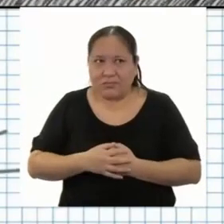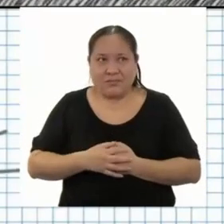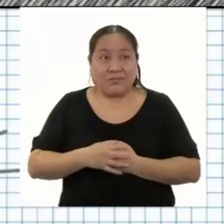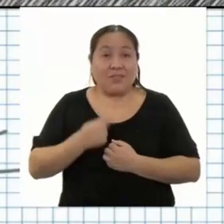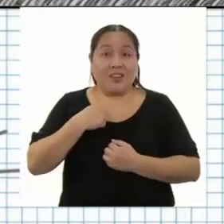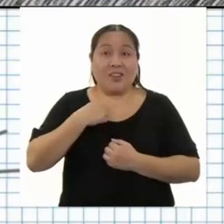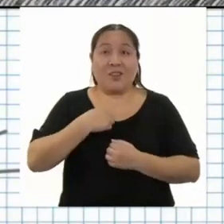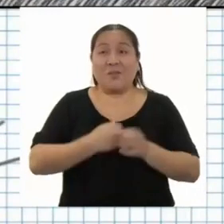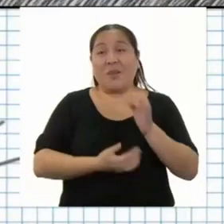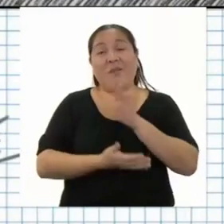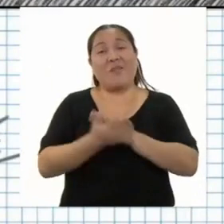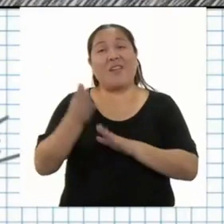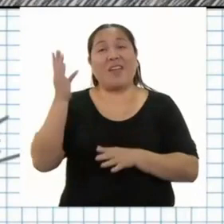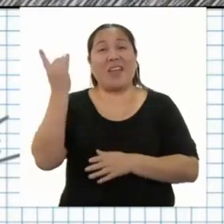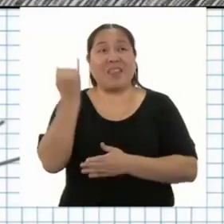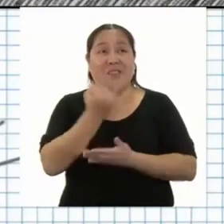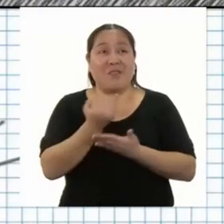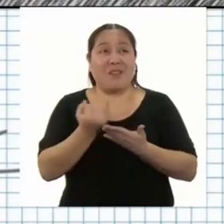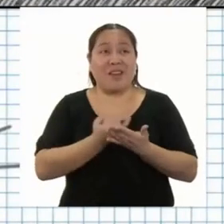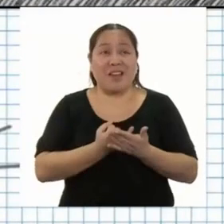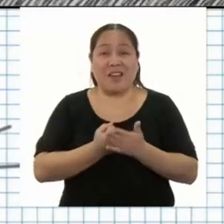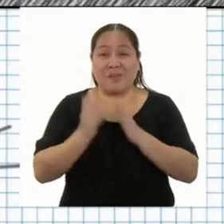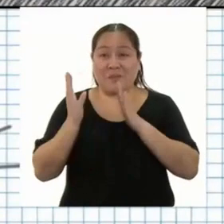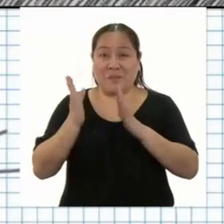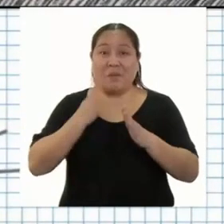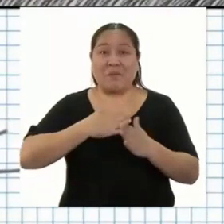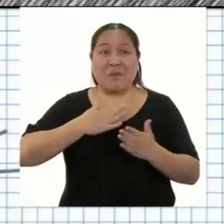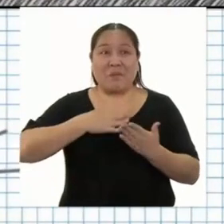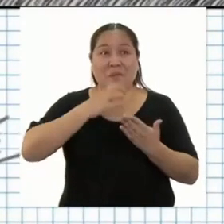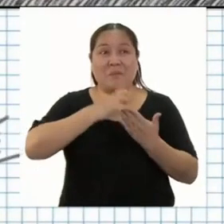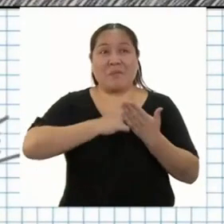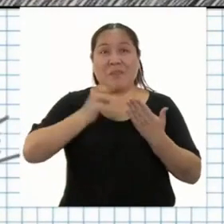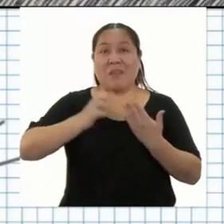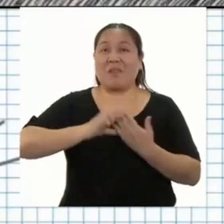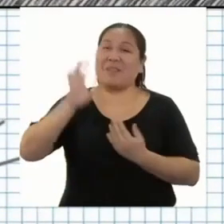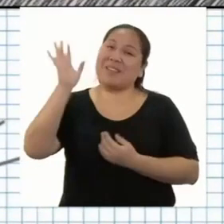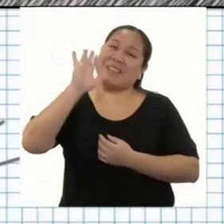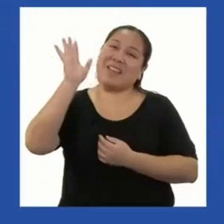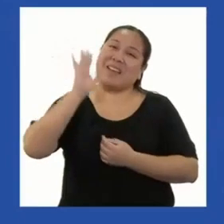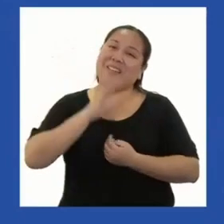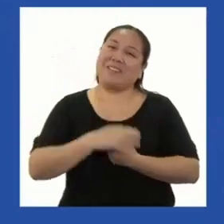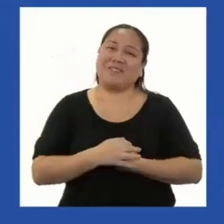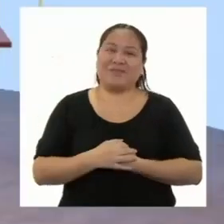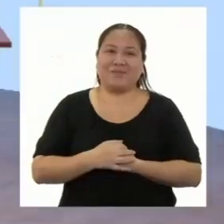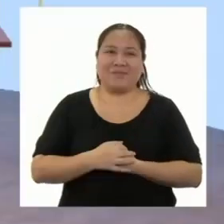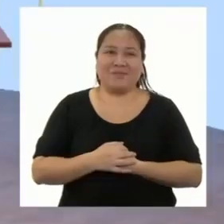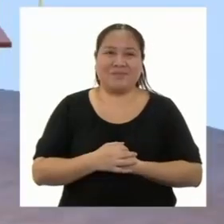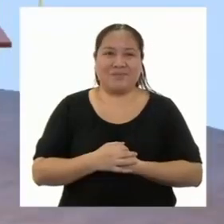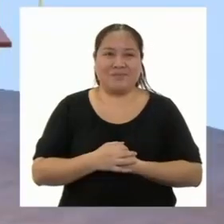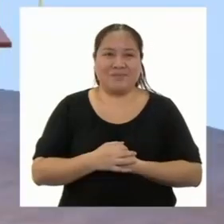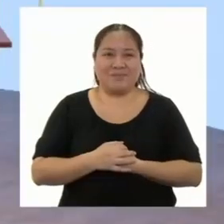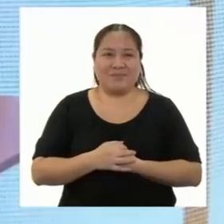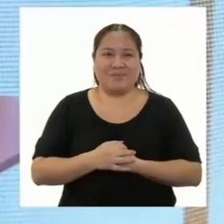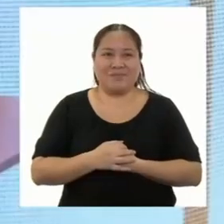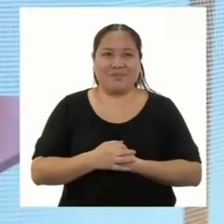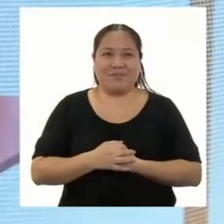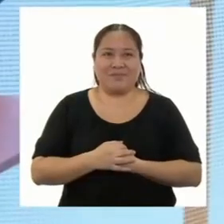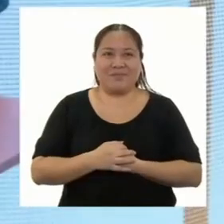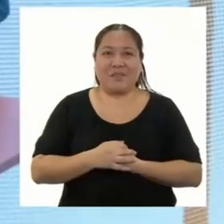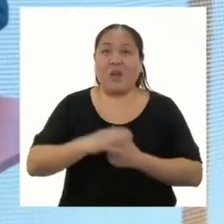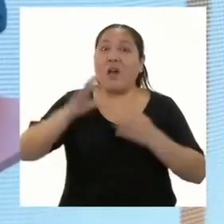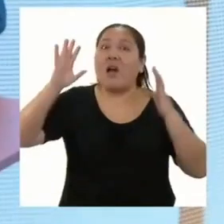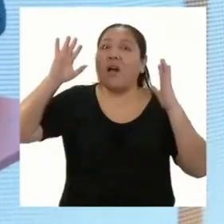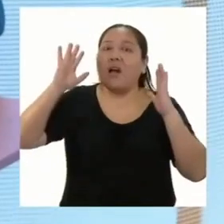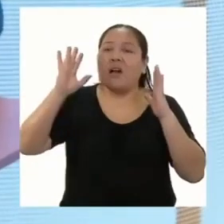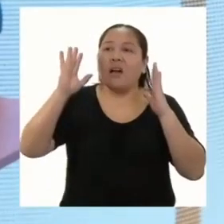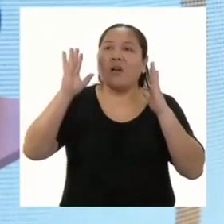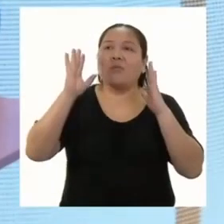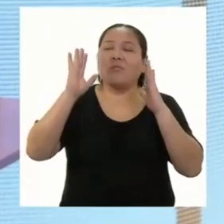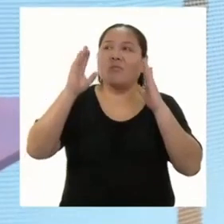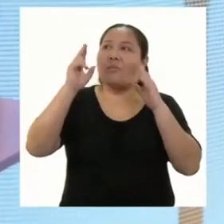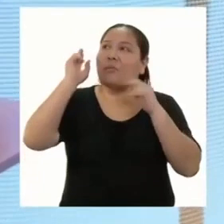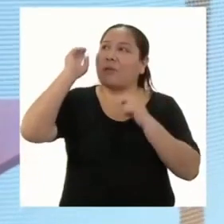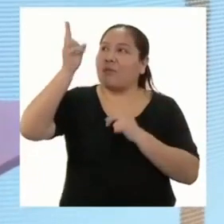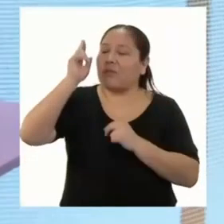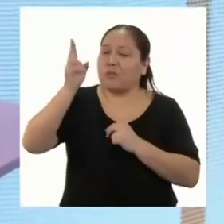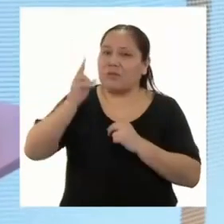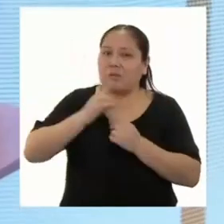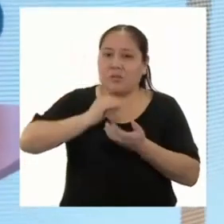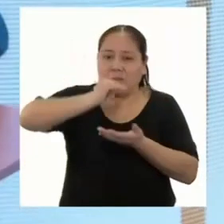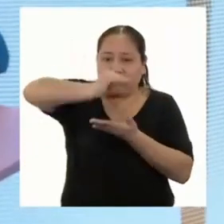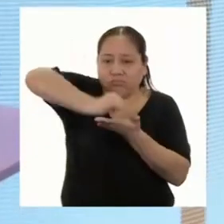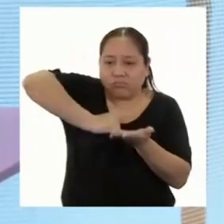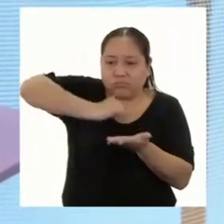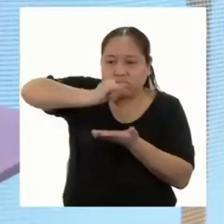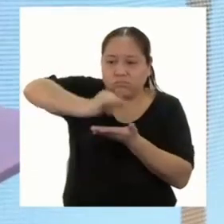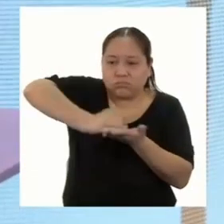voy a dibujar y alistarme para mi programa. ¡Chao! ¡Chao, chao! Uy, profesora, parece que hemos ocasionado